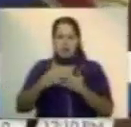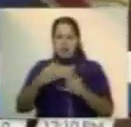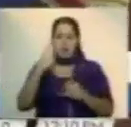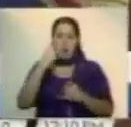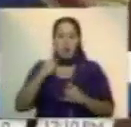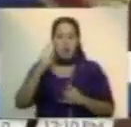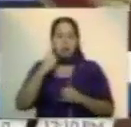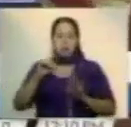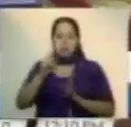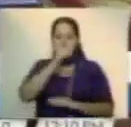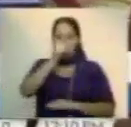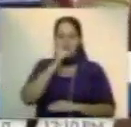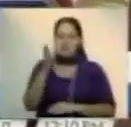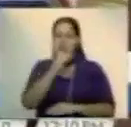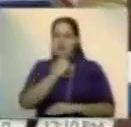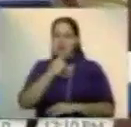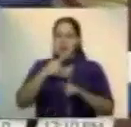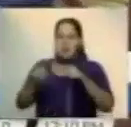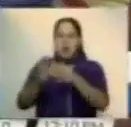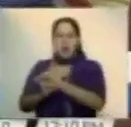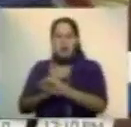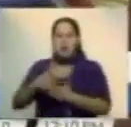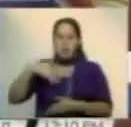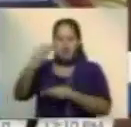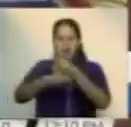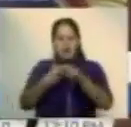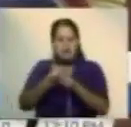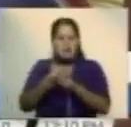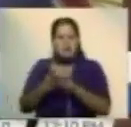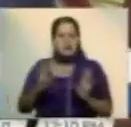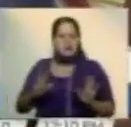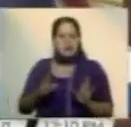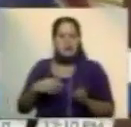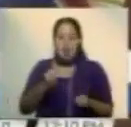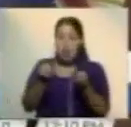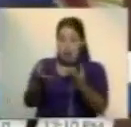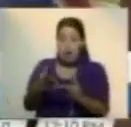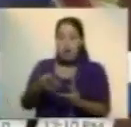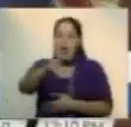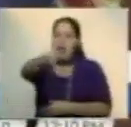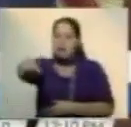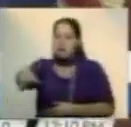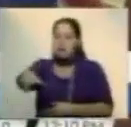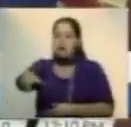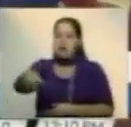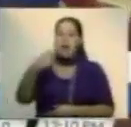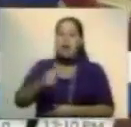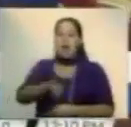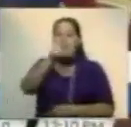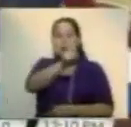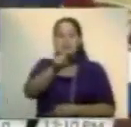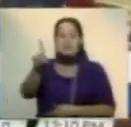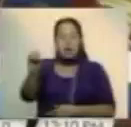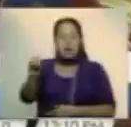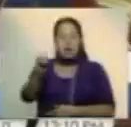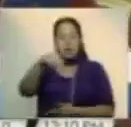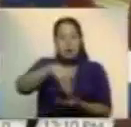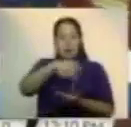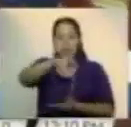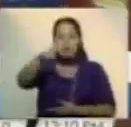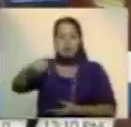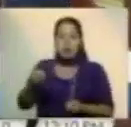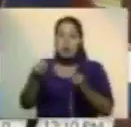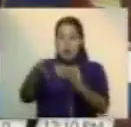porque yo periodista no soy, pero tengo amigos periodistas que lo pueden hacer, para llevárselo a los compatriotas, que son más de 100.000 que están en los refugios,